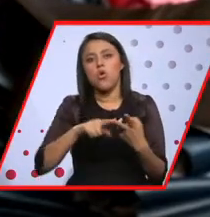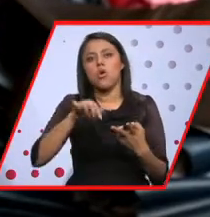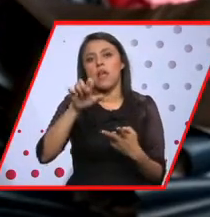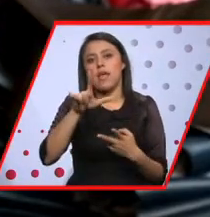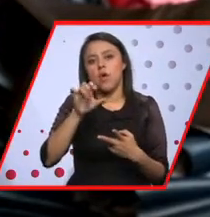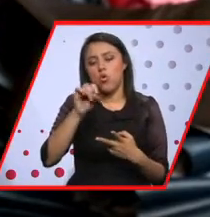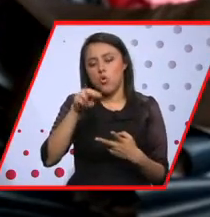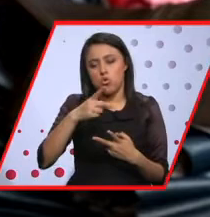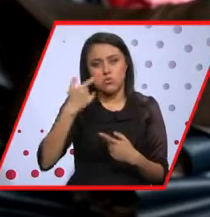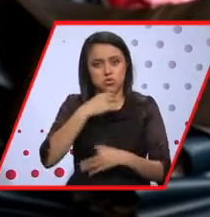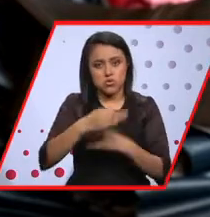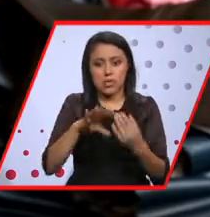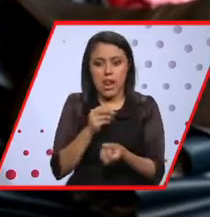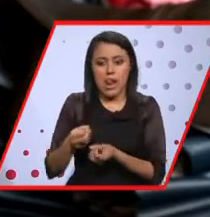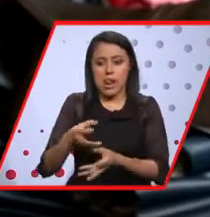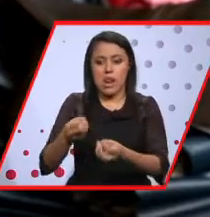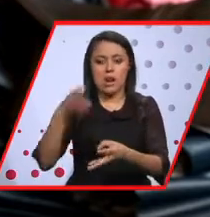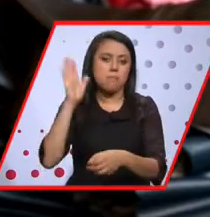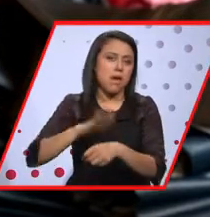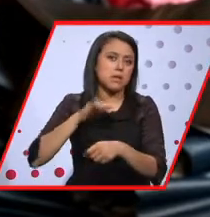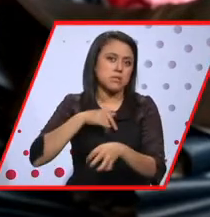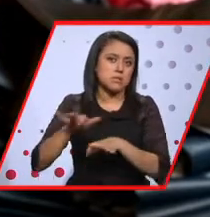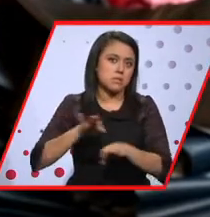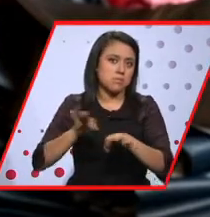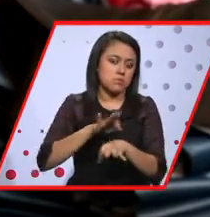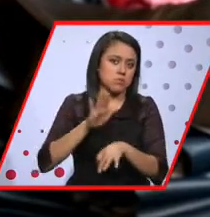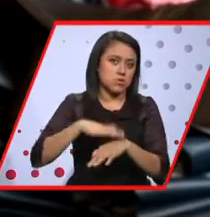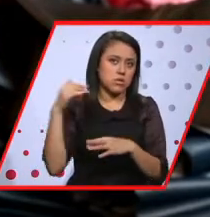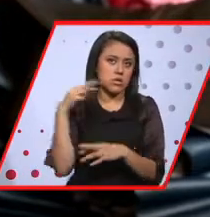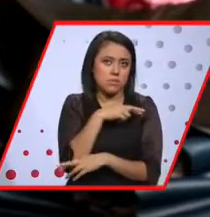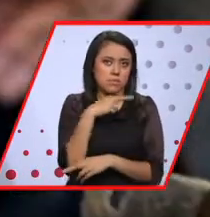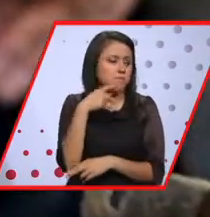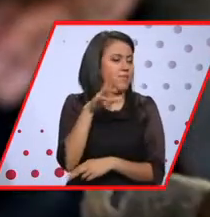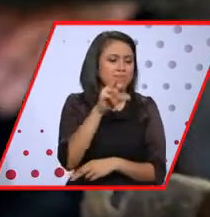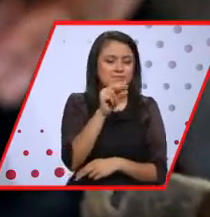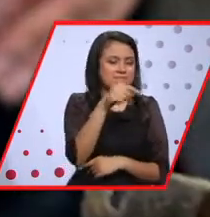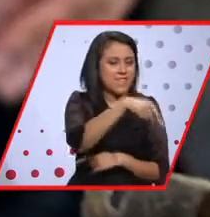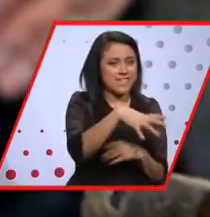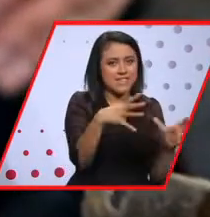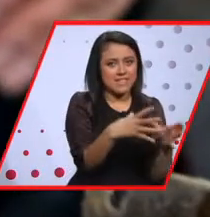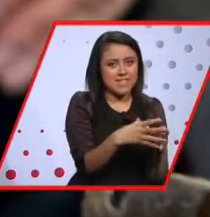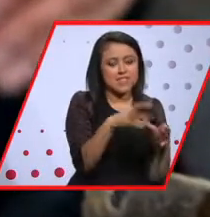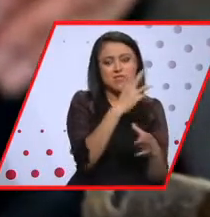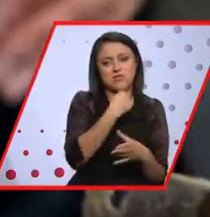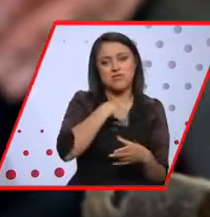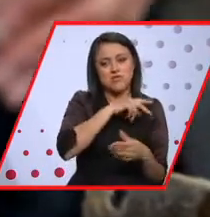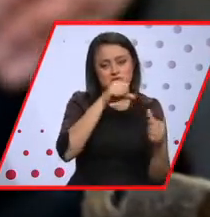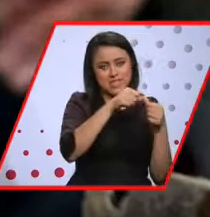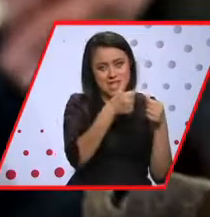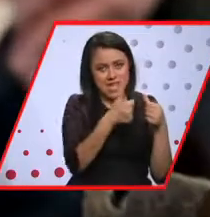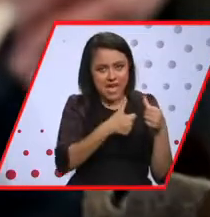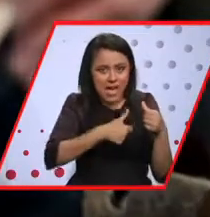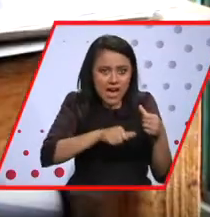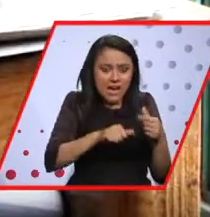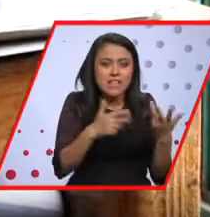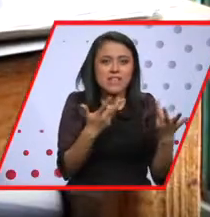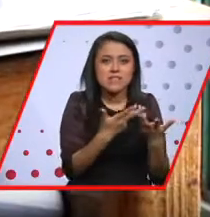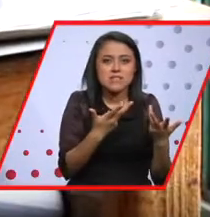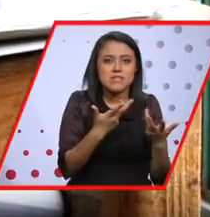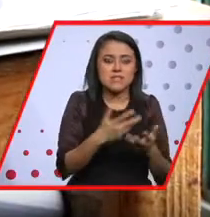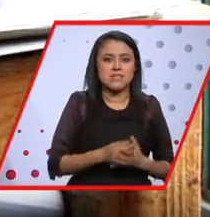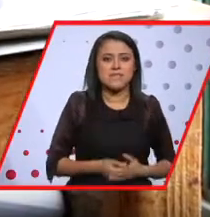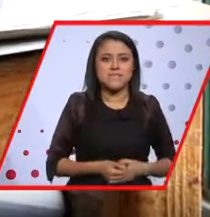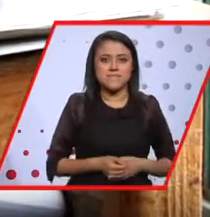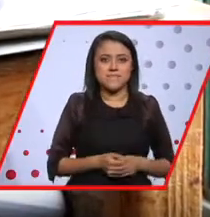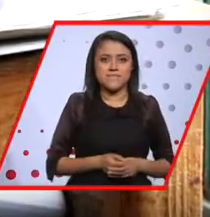Entonces nosotros, y los clientes les gusta mucho que nosotros lo hagamos así a mano, como lo hacemos, artesanal, no industrial. Su